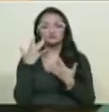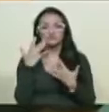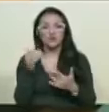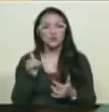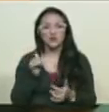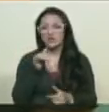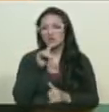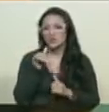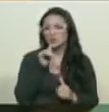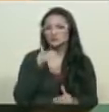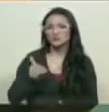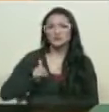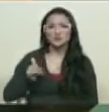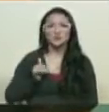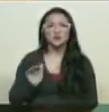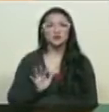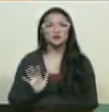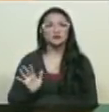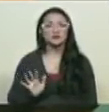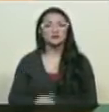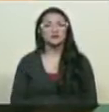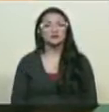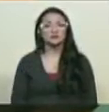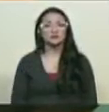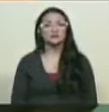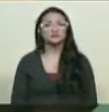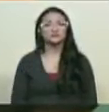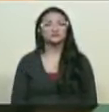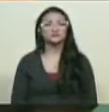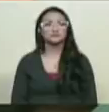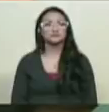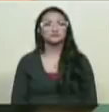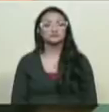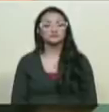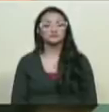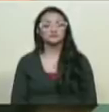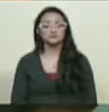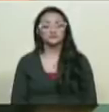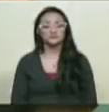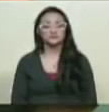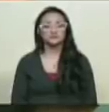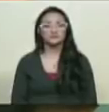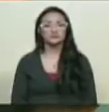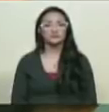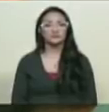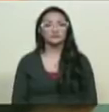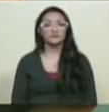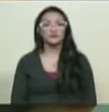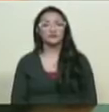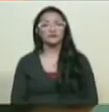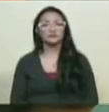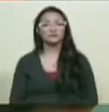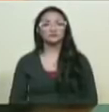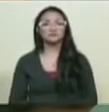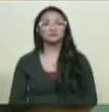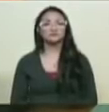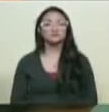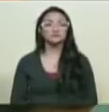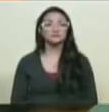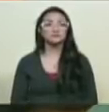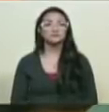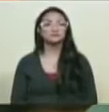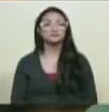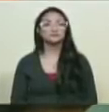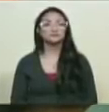cualquier denuncia, si ese sea el caso, a cualquier lugar del país. Y en este sentido,